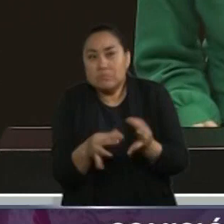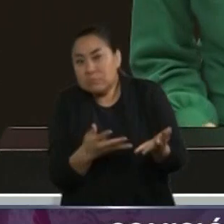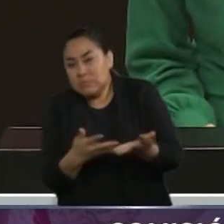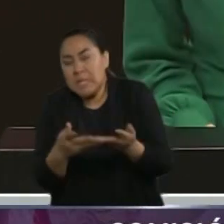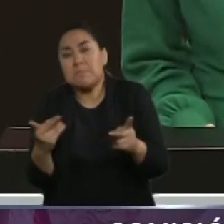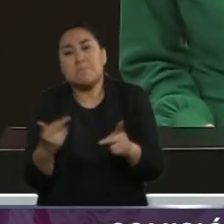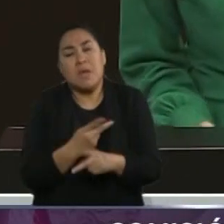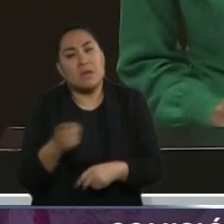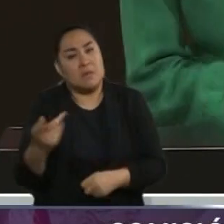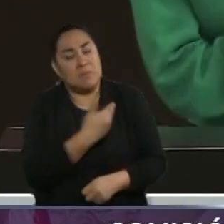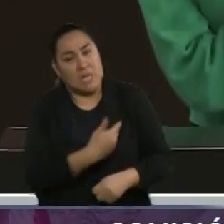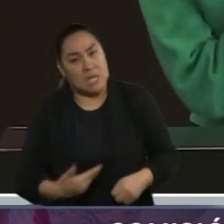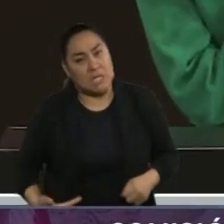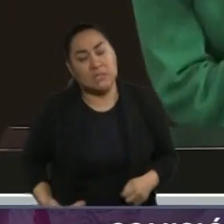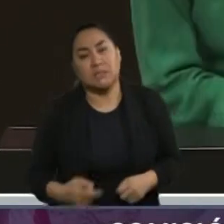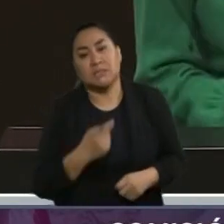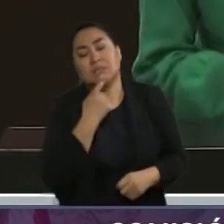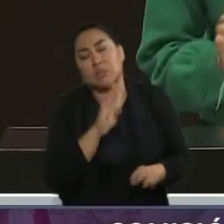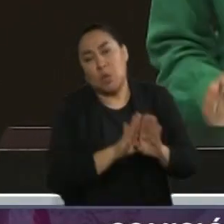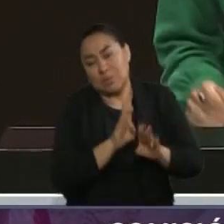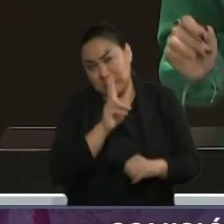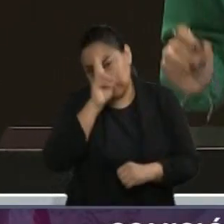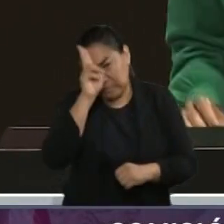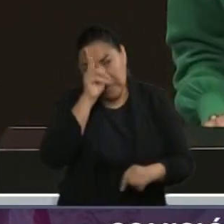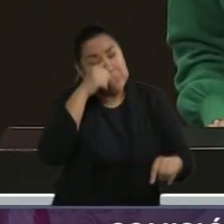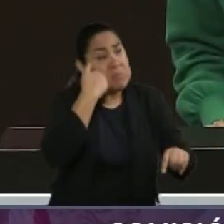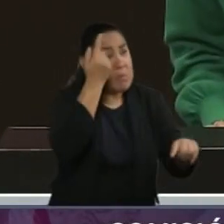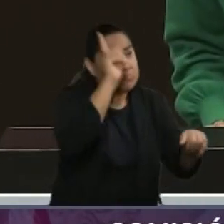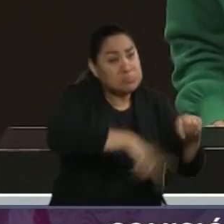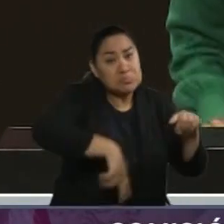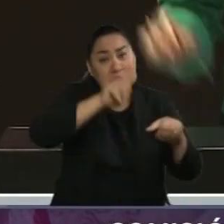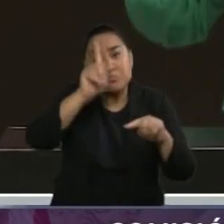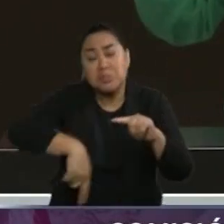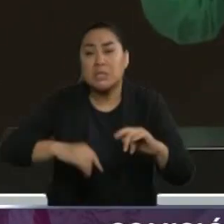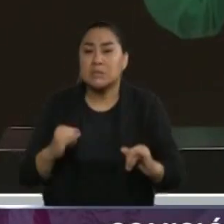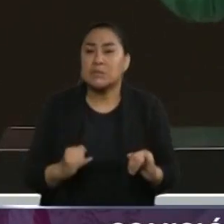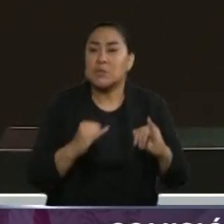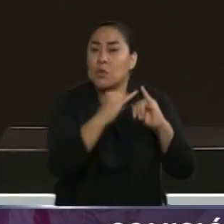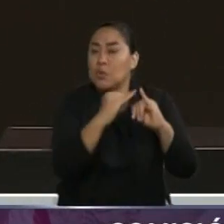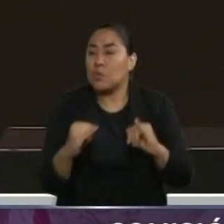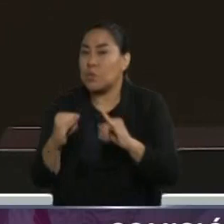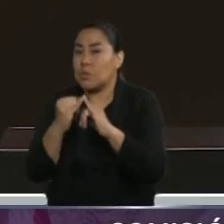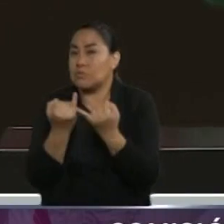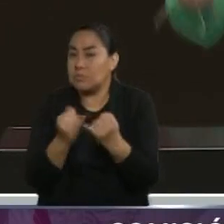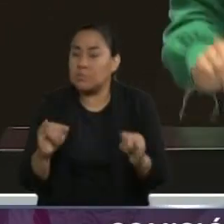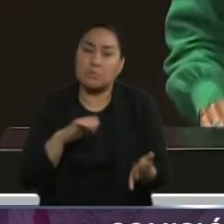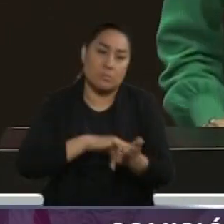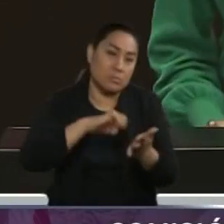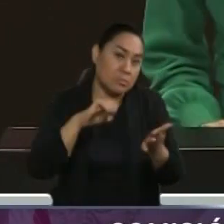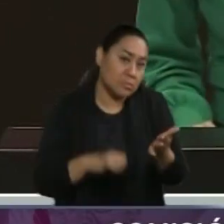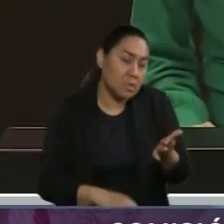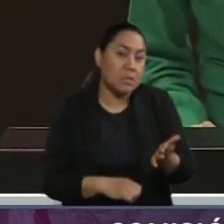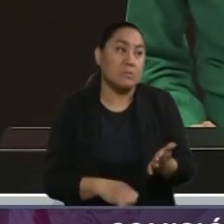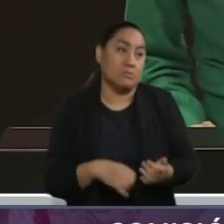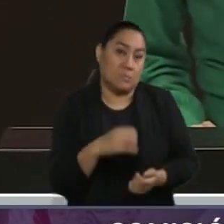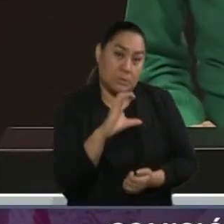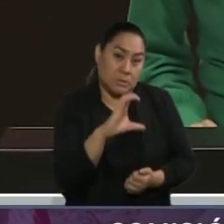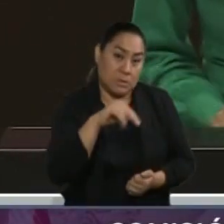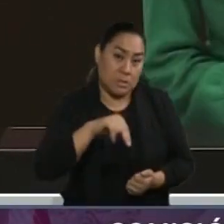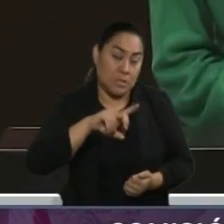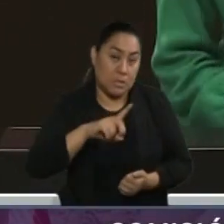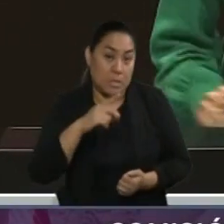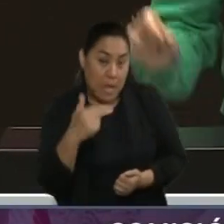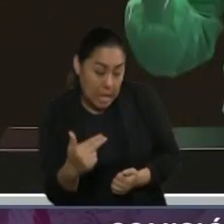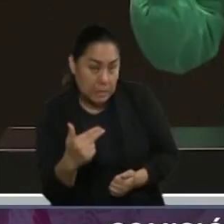presidente de la república de terminar con los órganos autónomos S como la Comisión Nacional de Derechos humos